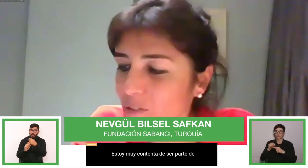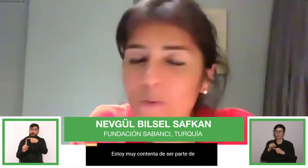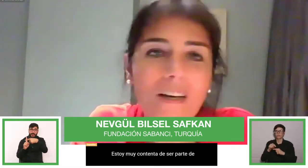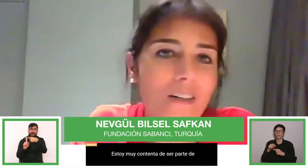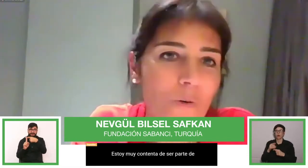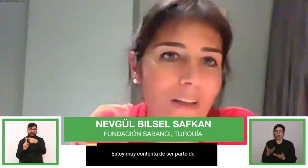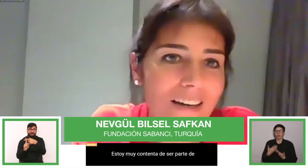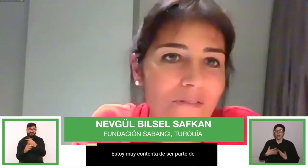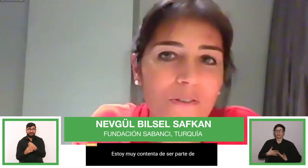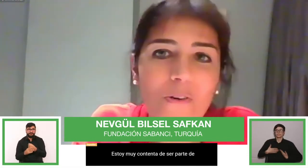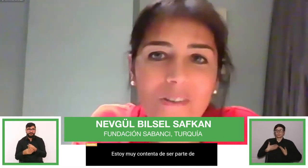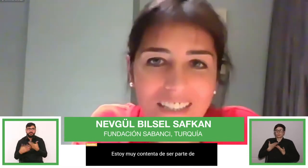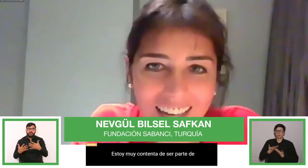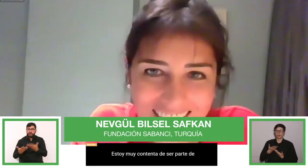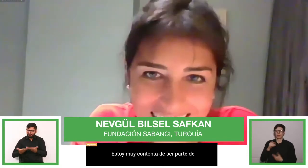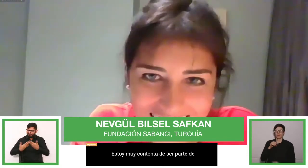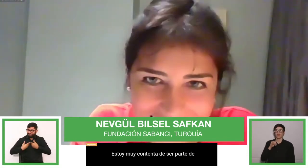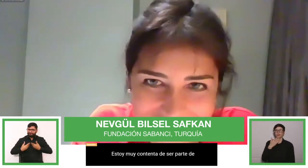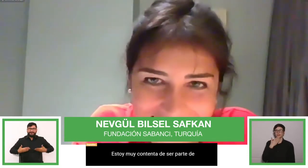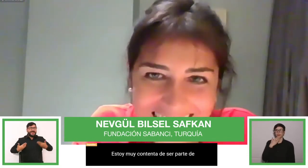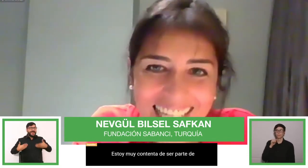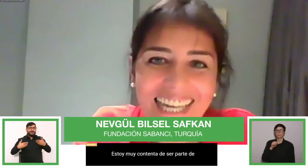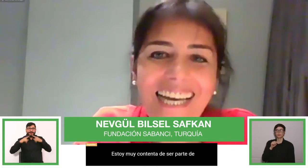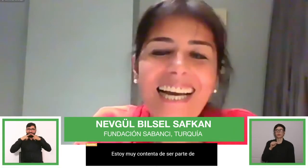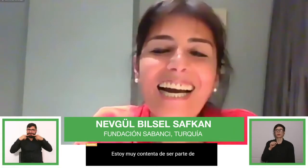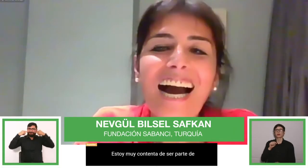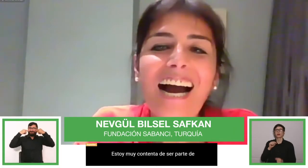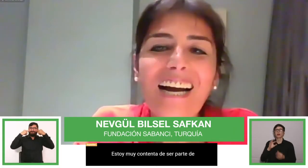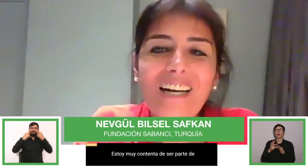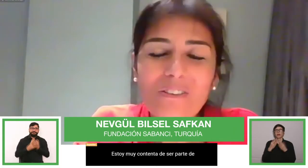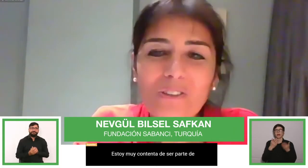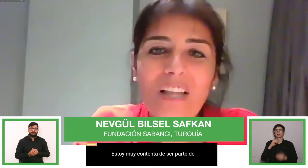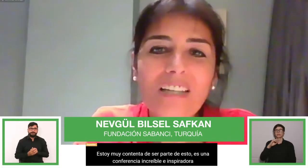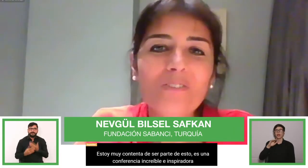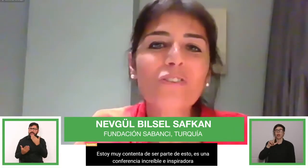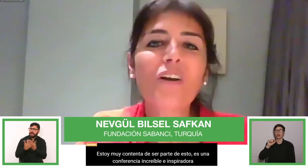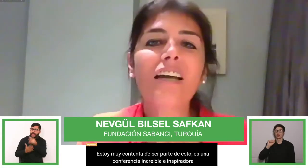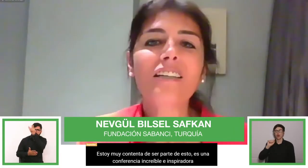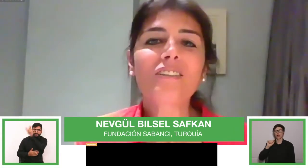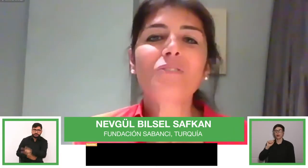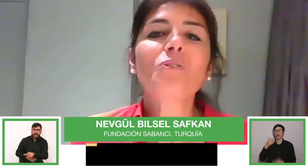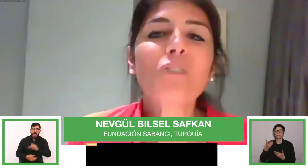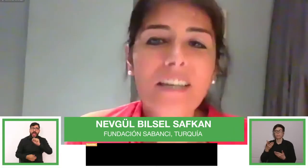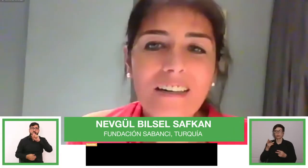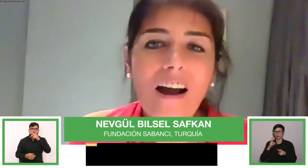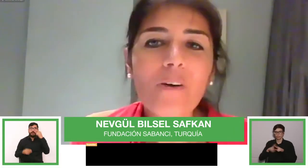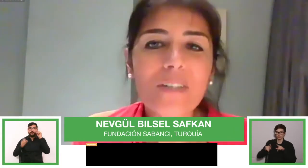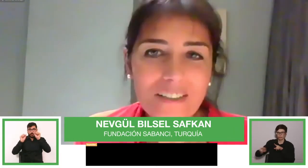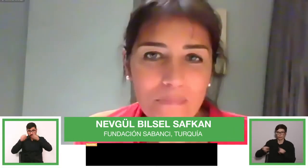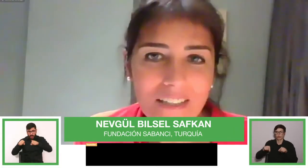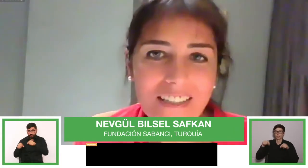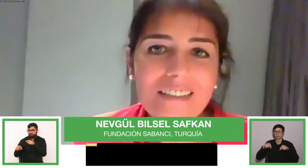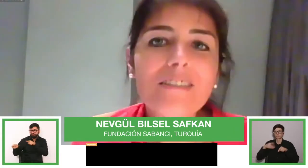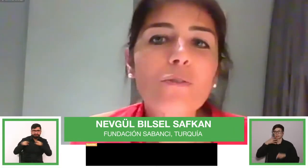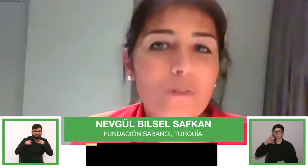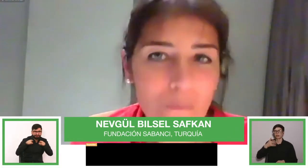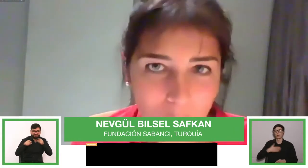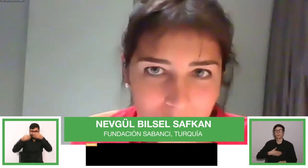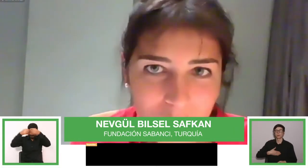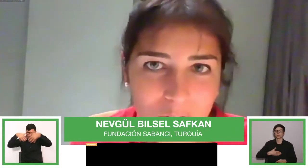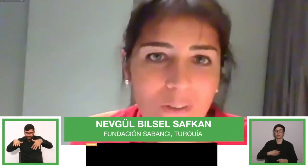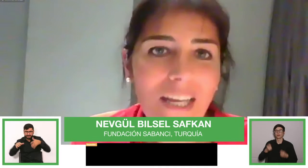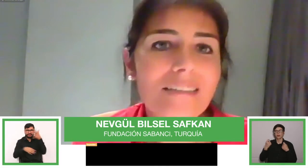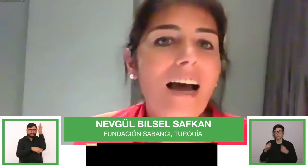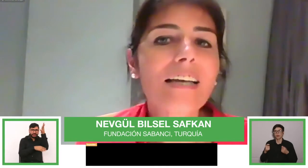Y ahora estamos en América Latina. Gracias, Carola, por organizar esto. Me gustaría tratar de compartir